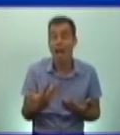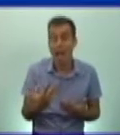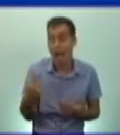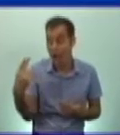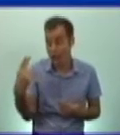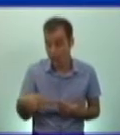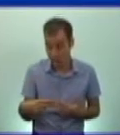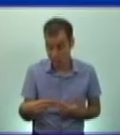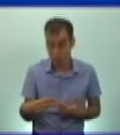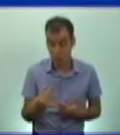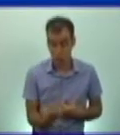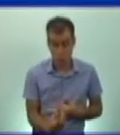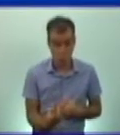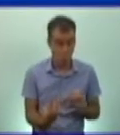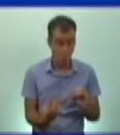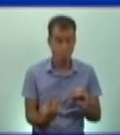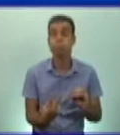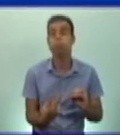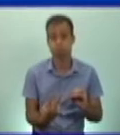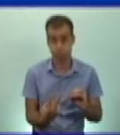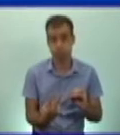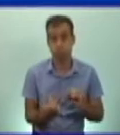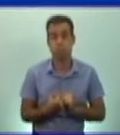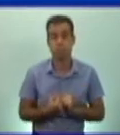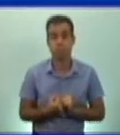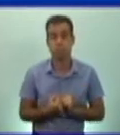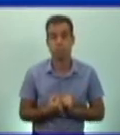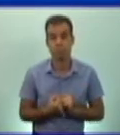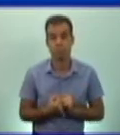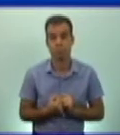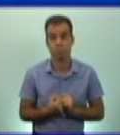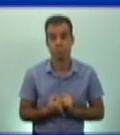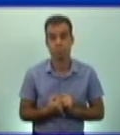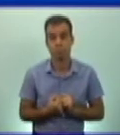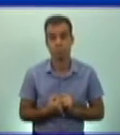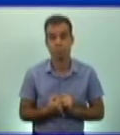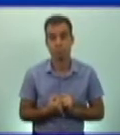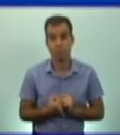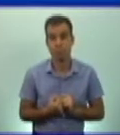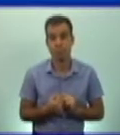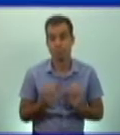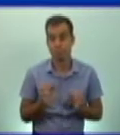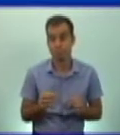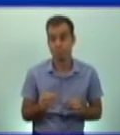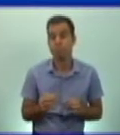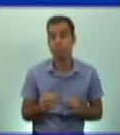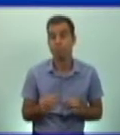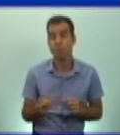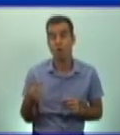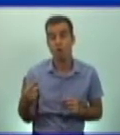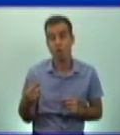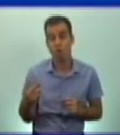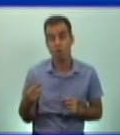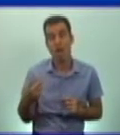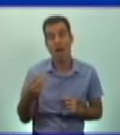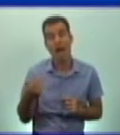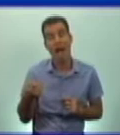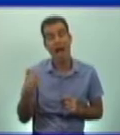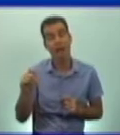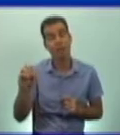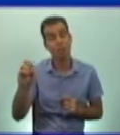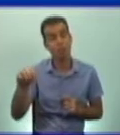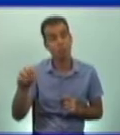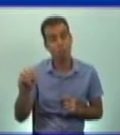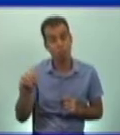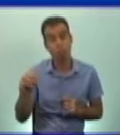está formada por dos átomos del elemento químico hidrógeno y un átomo del elemento químico oxígeno. Y quiero hacer